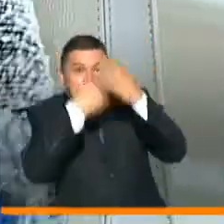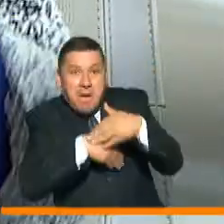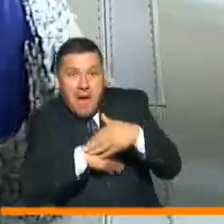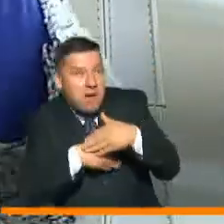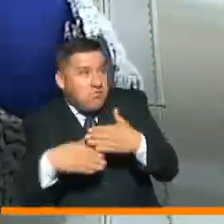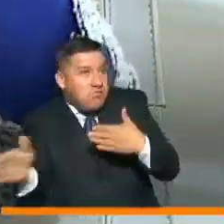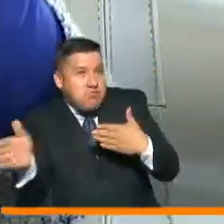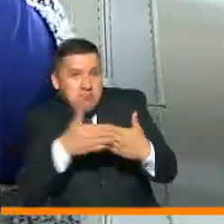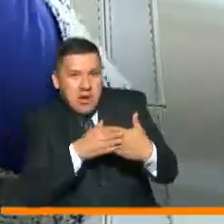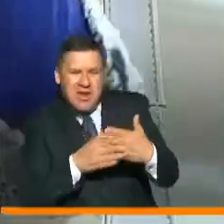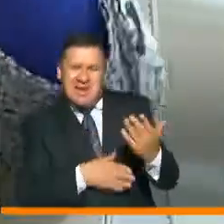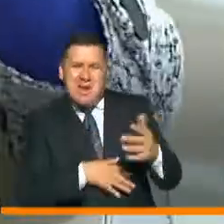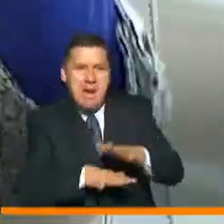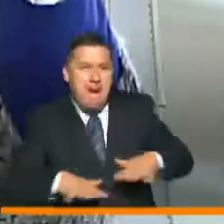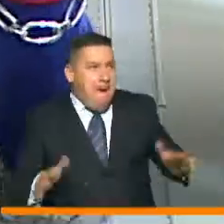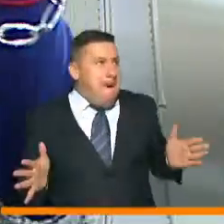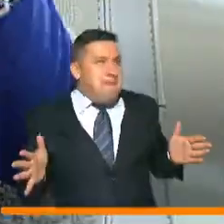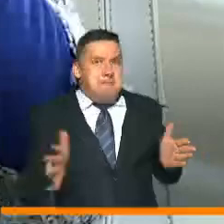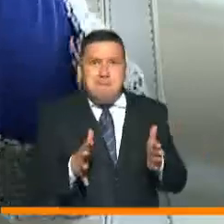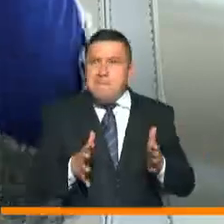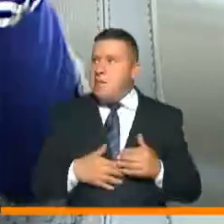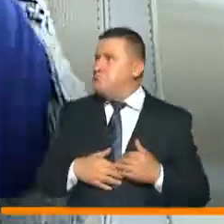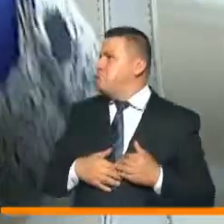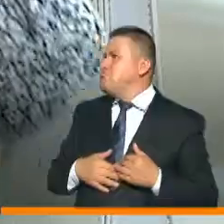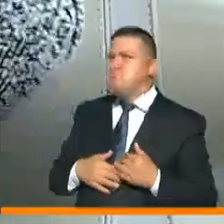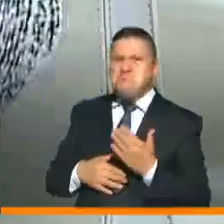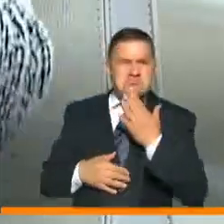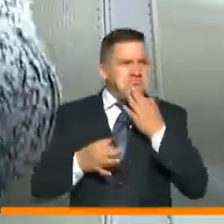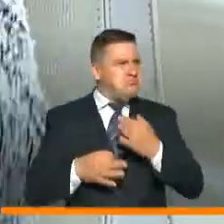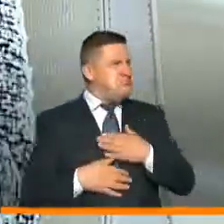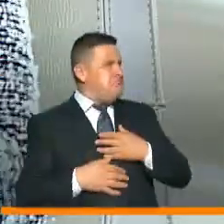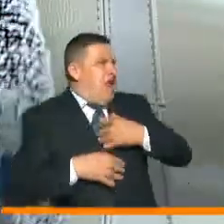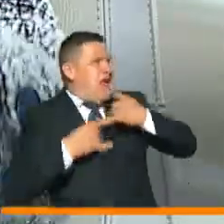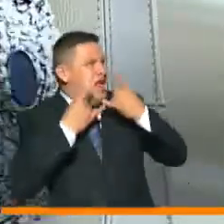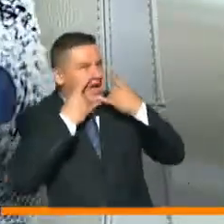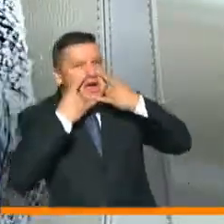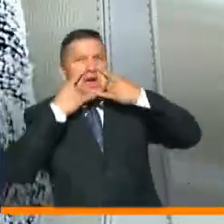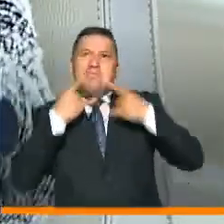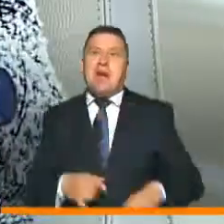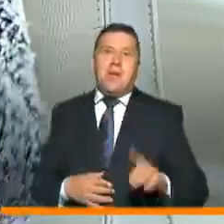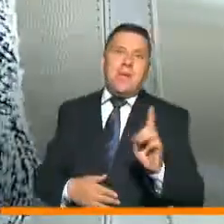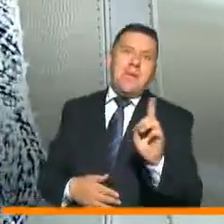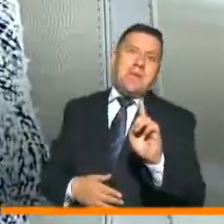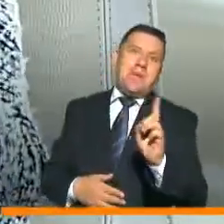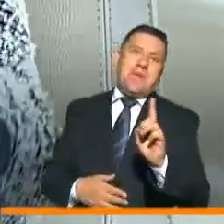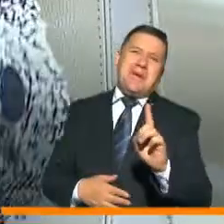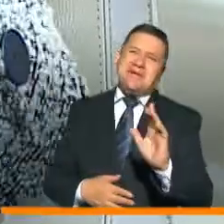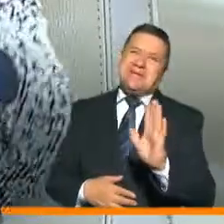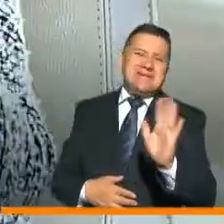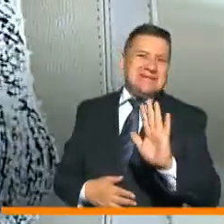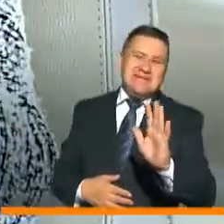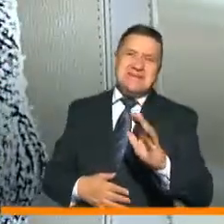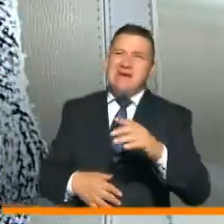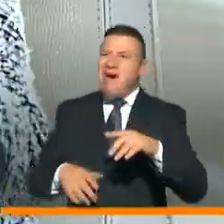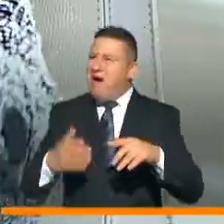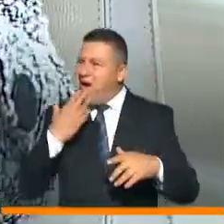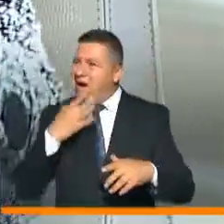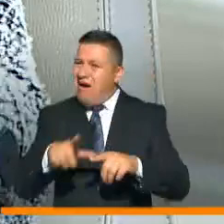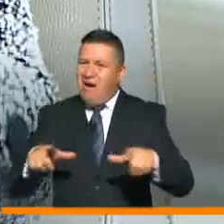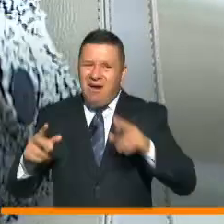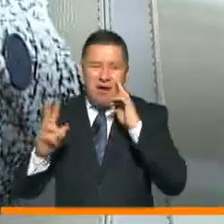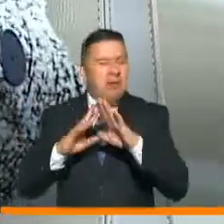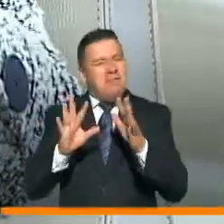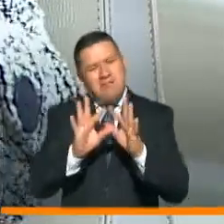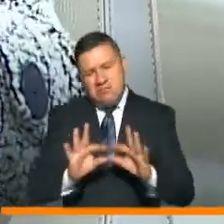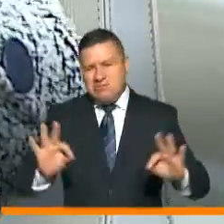puerta cerrada, el no llegar a un espacio y porque me siento en un lugar seguro me quito el tapabocas. Ese tipo de medidas son fundamentales